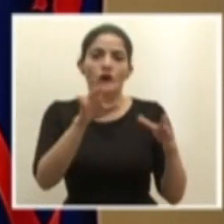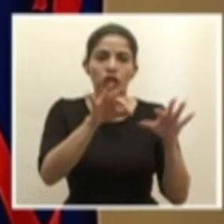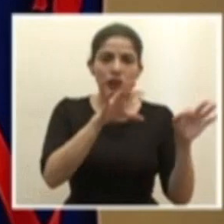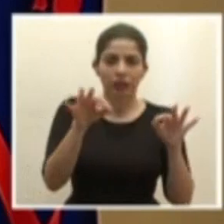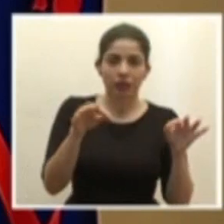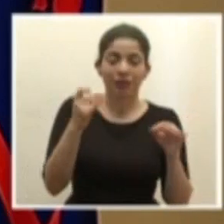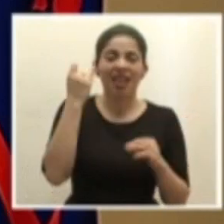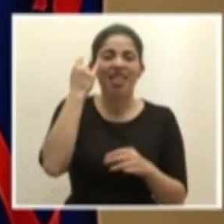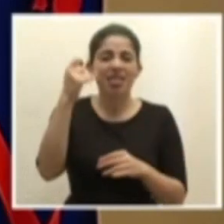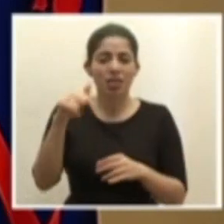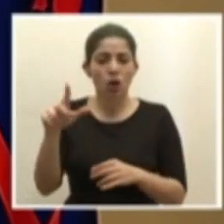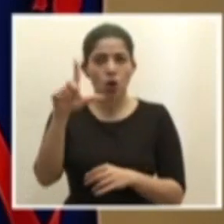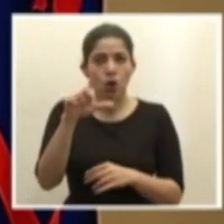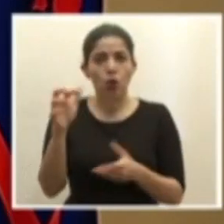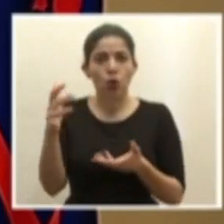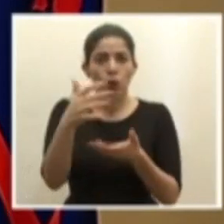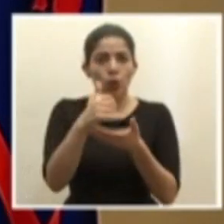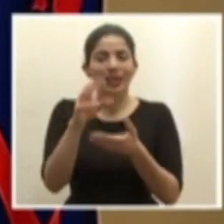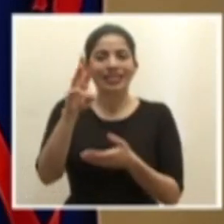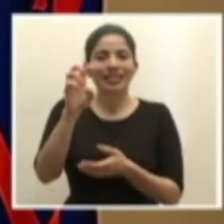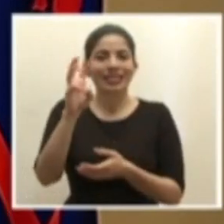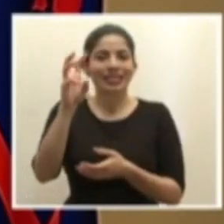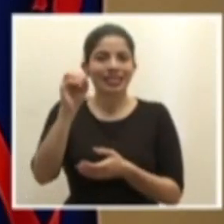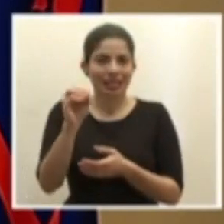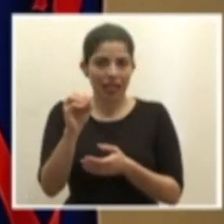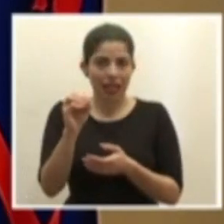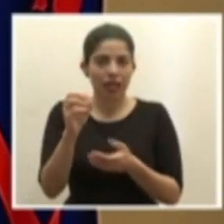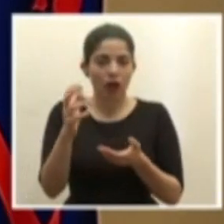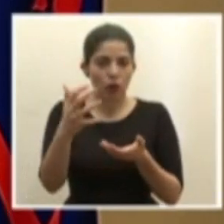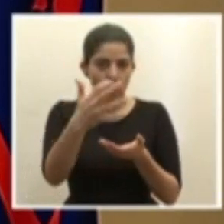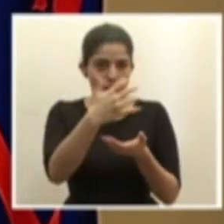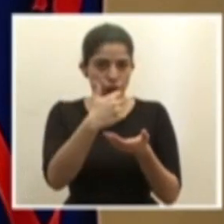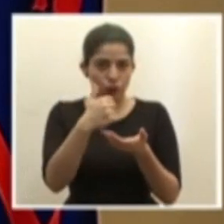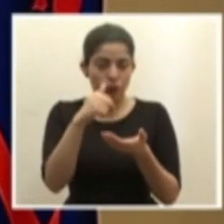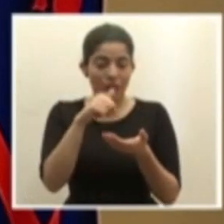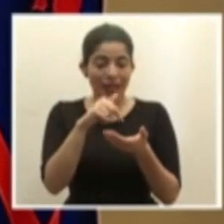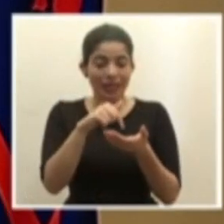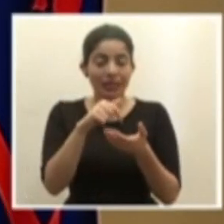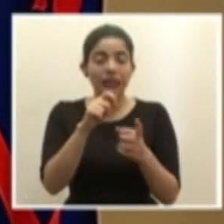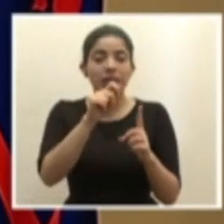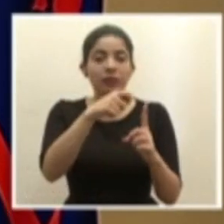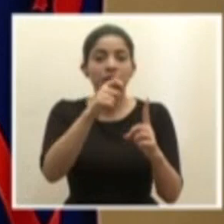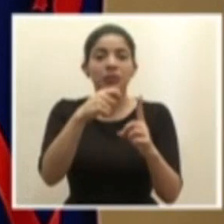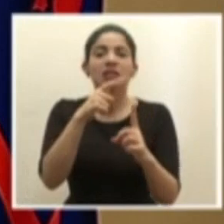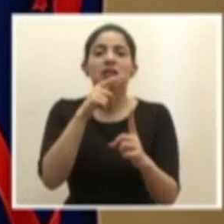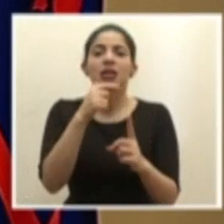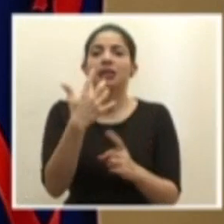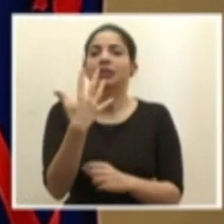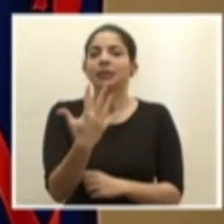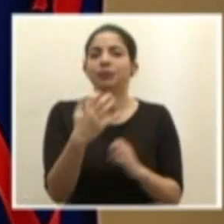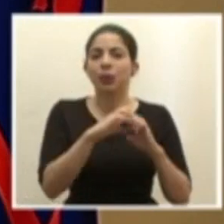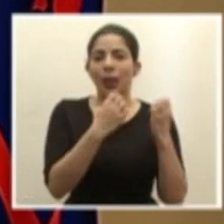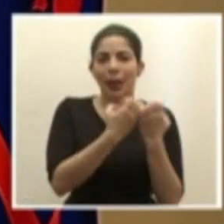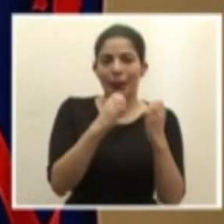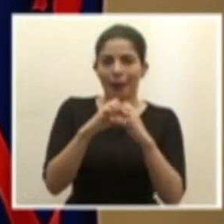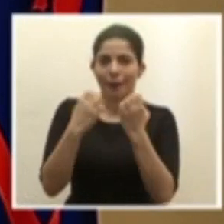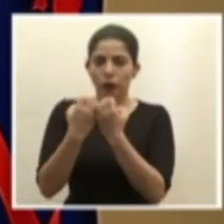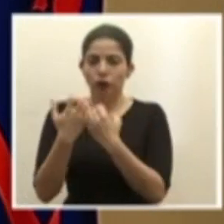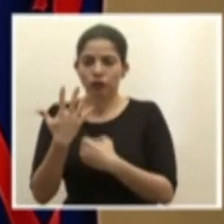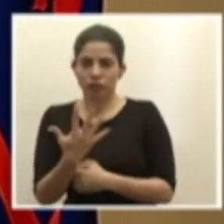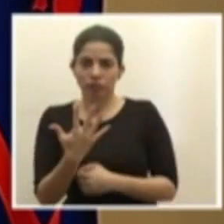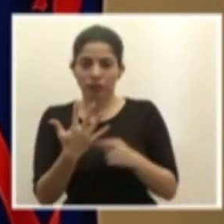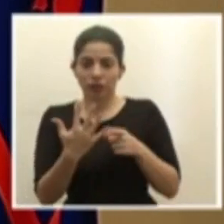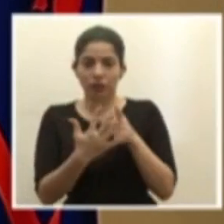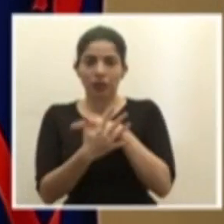lunes es muestrear 660 muestras que van a ser tomadas por 5 equipos distribuidos